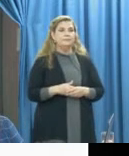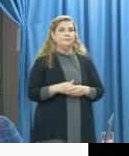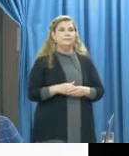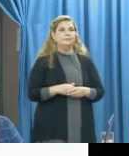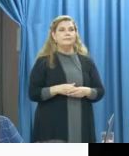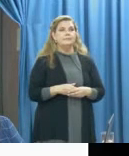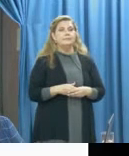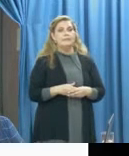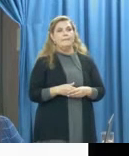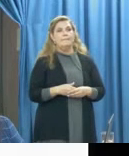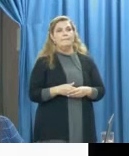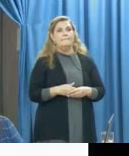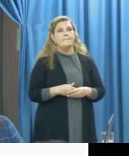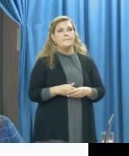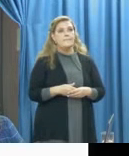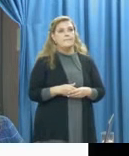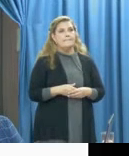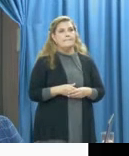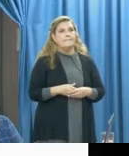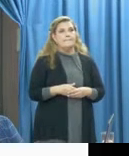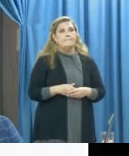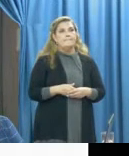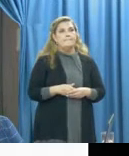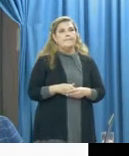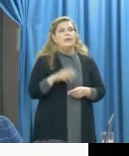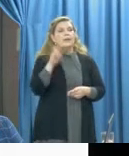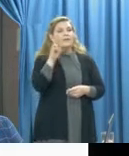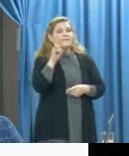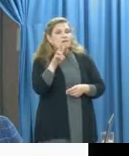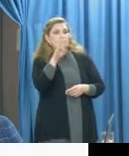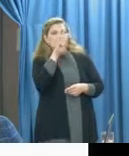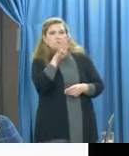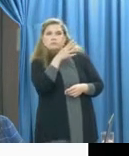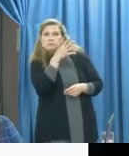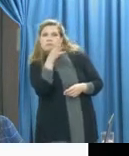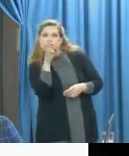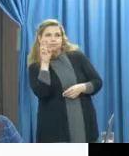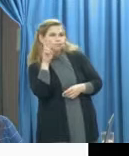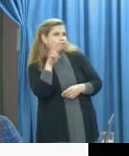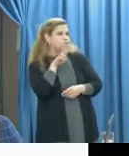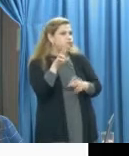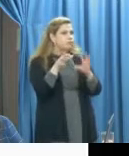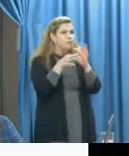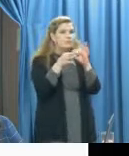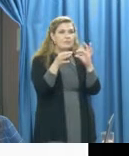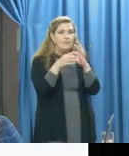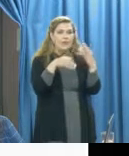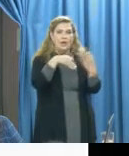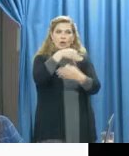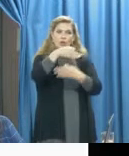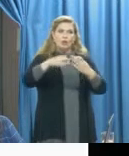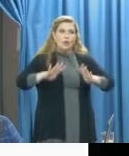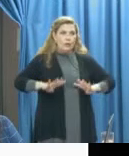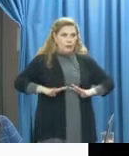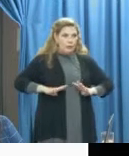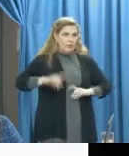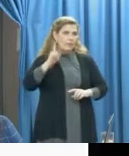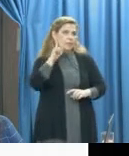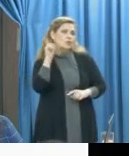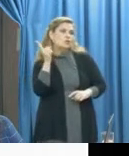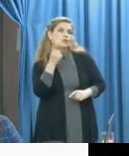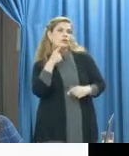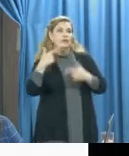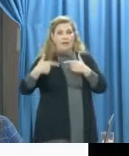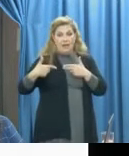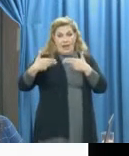Entonces, aquí este cuadrito nos habla de todos los tipos de sorderas hereditarias,